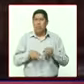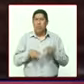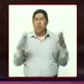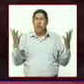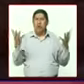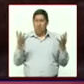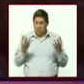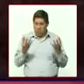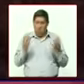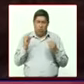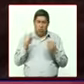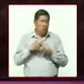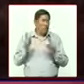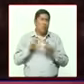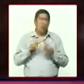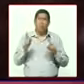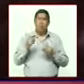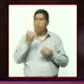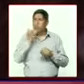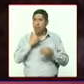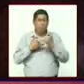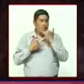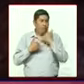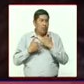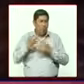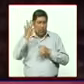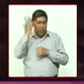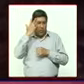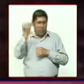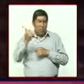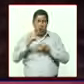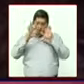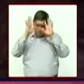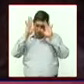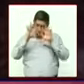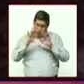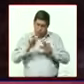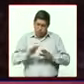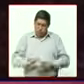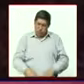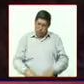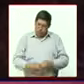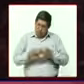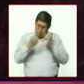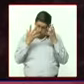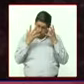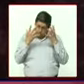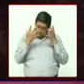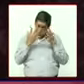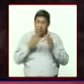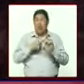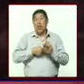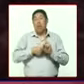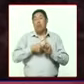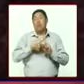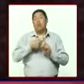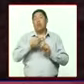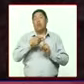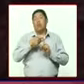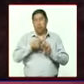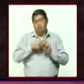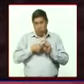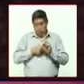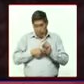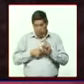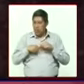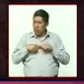en cantidad un poco, sin embargo, bueno, se debe a la lluvia que está cayendo, una lluvia continua. Las temperaturas también han bajado,